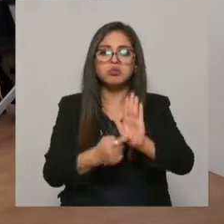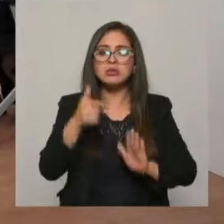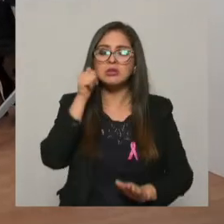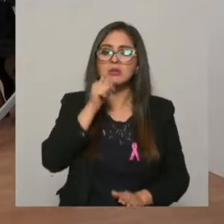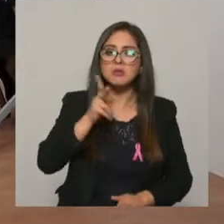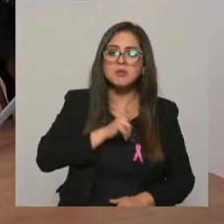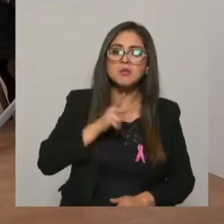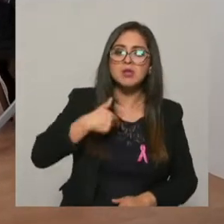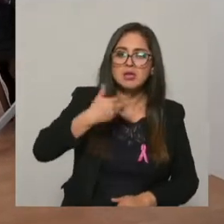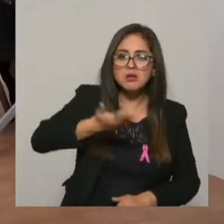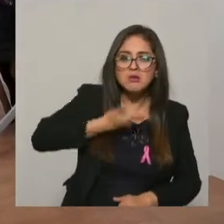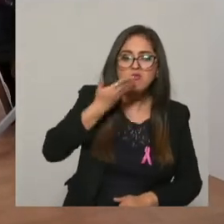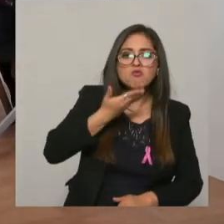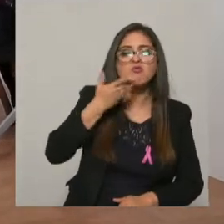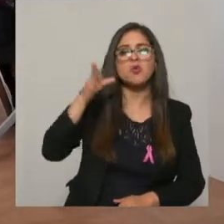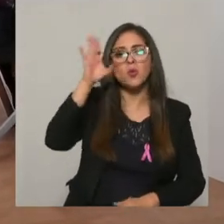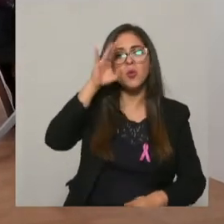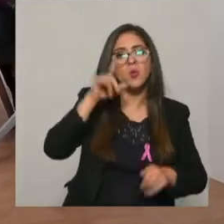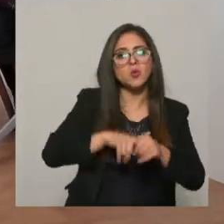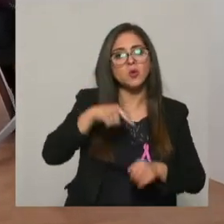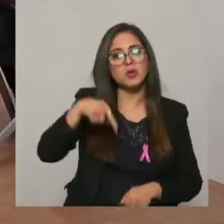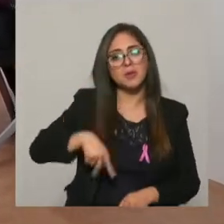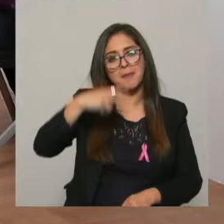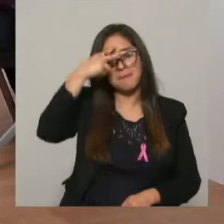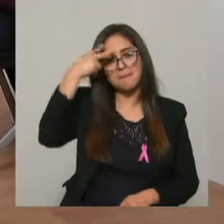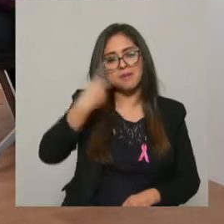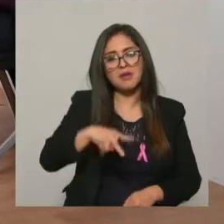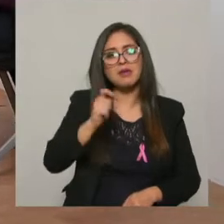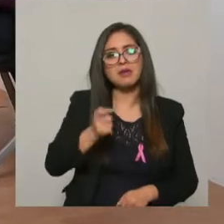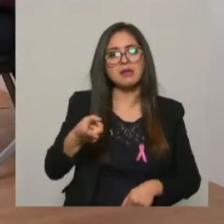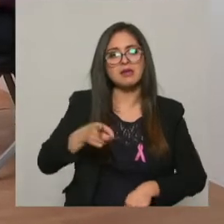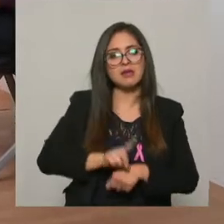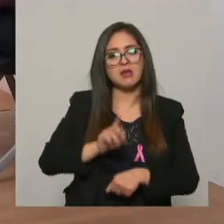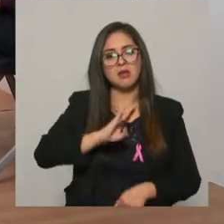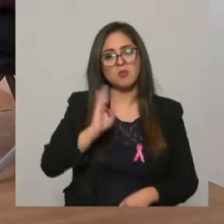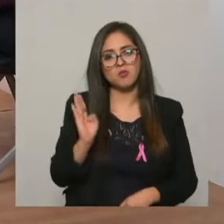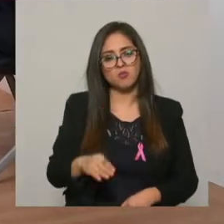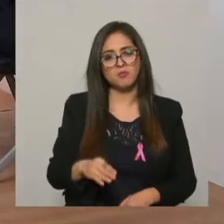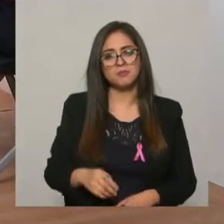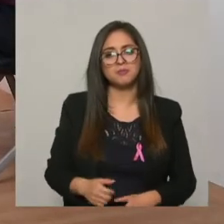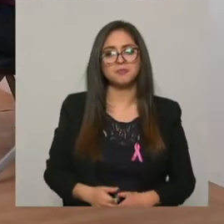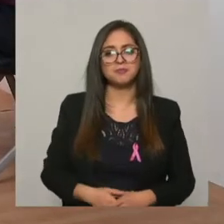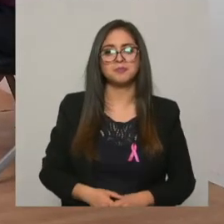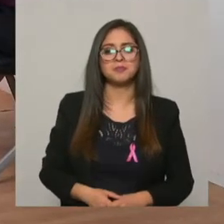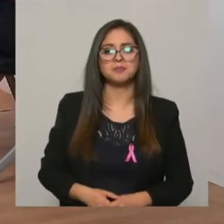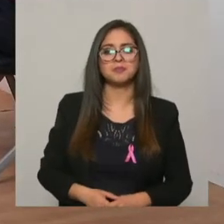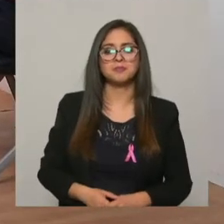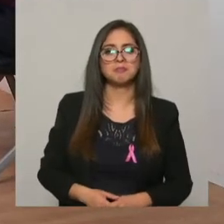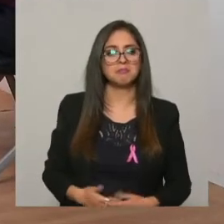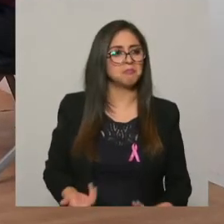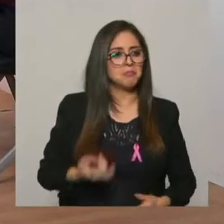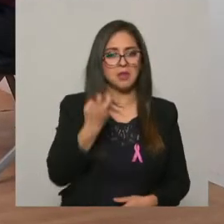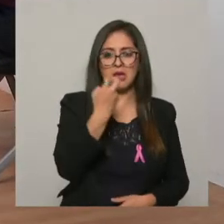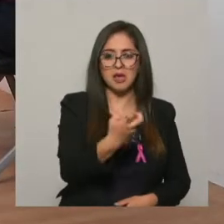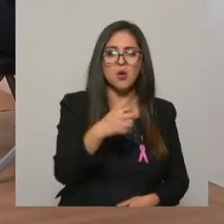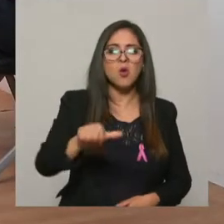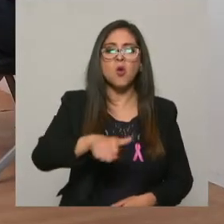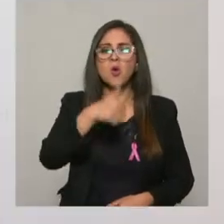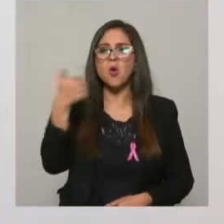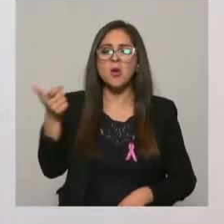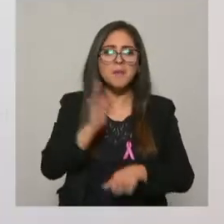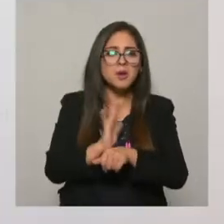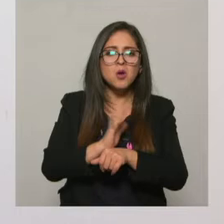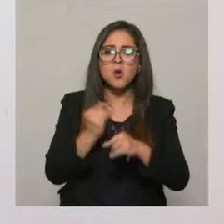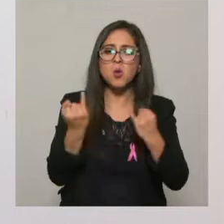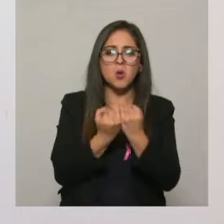historia y esta parte de la actividad cultural con relación a nuestro Día de Muertos. Así es. Bueno, esa película u otras como Coco, bueno, pues